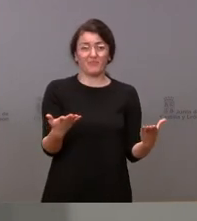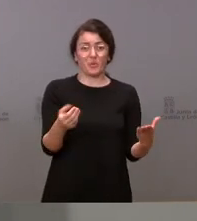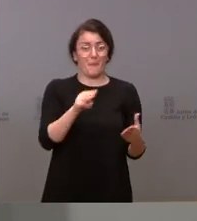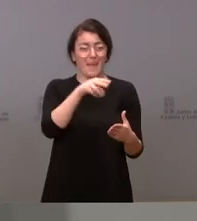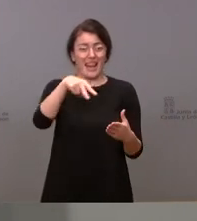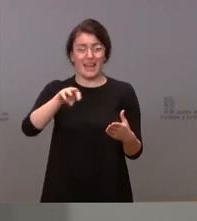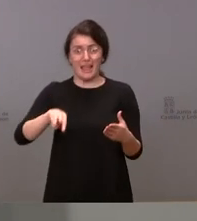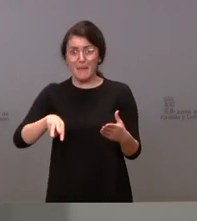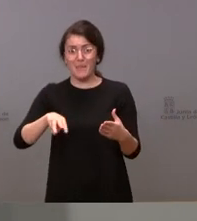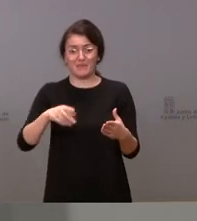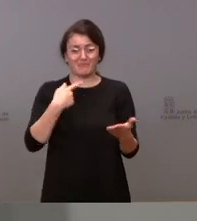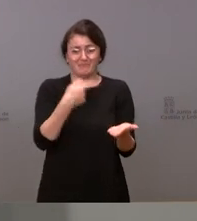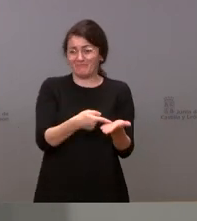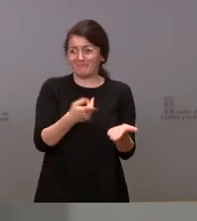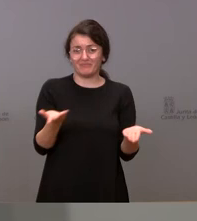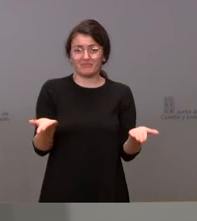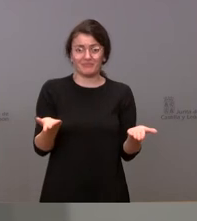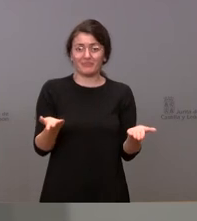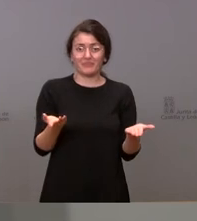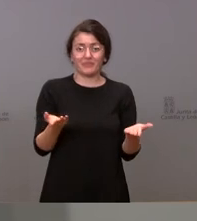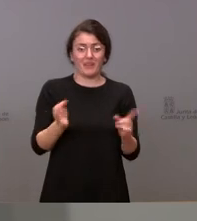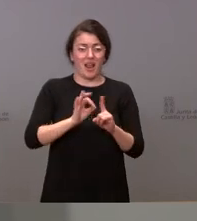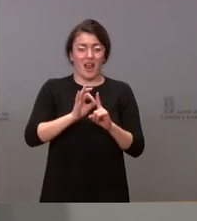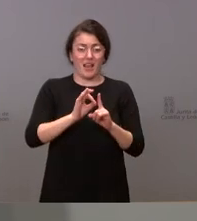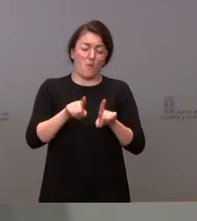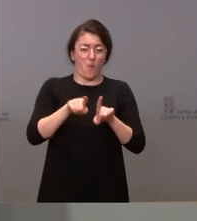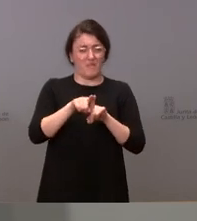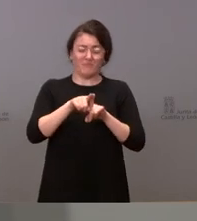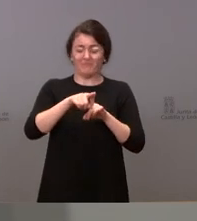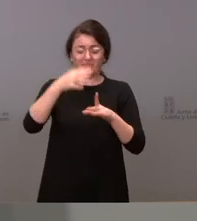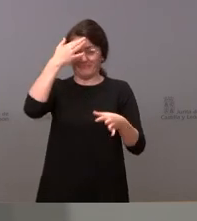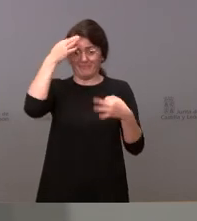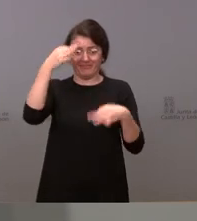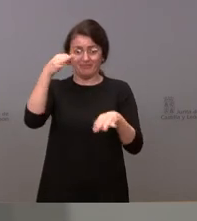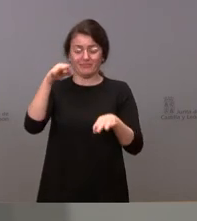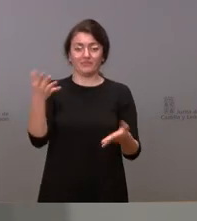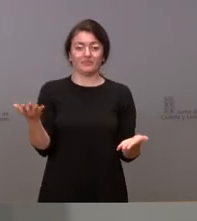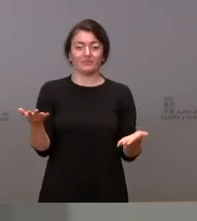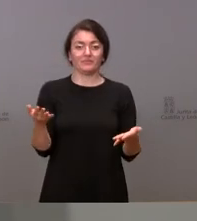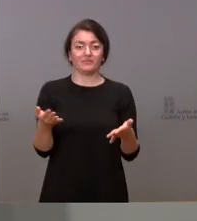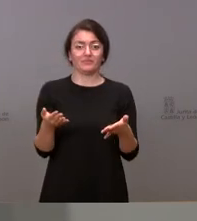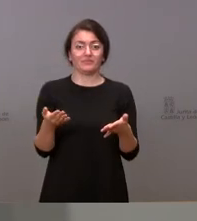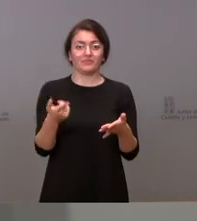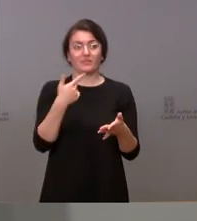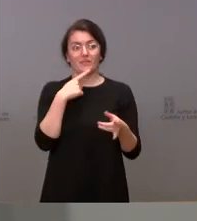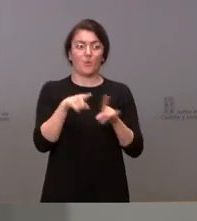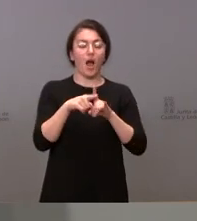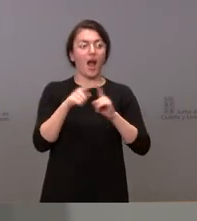este cariz, de este grado de ignorancia, se aplauda y se abraza como si hubiera ganado la